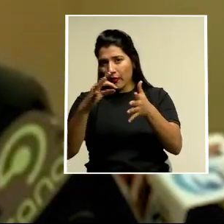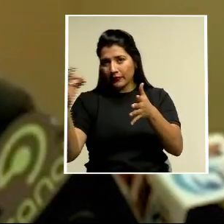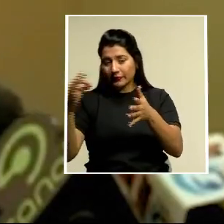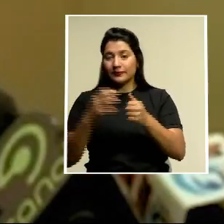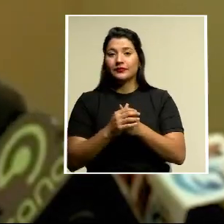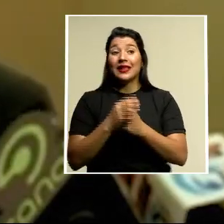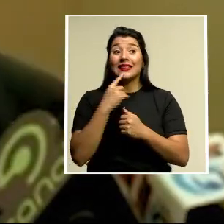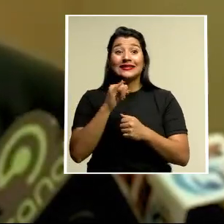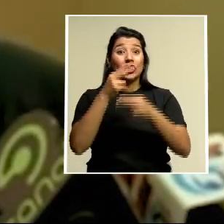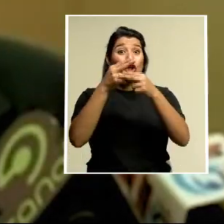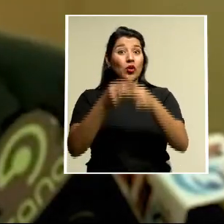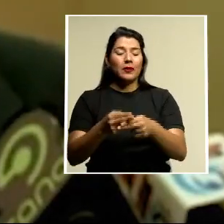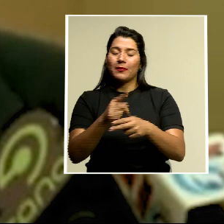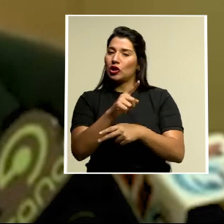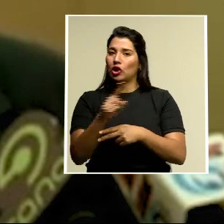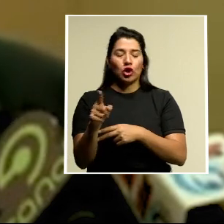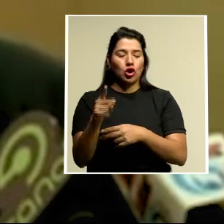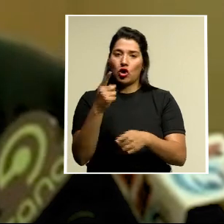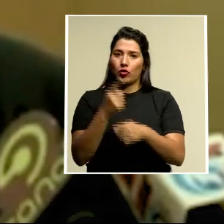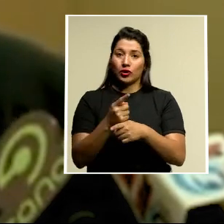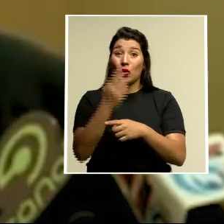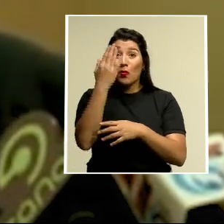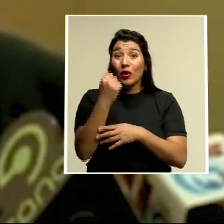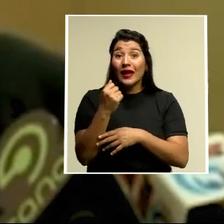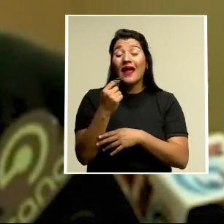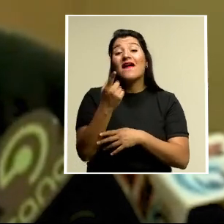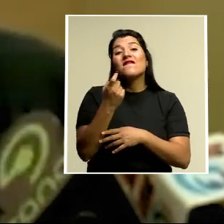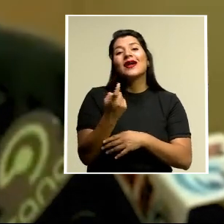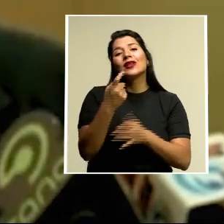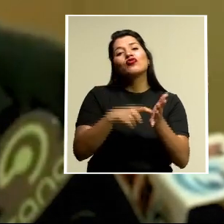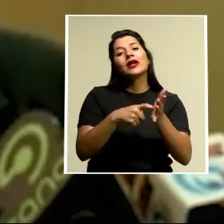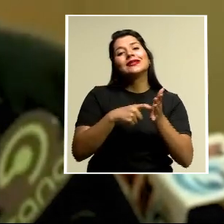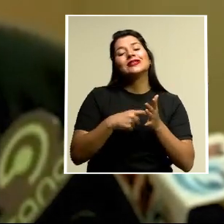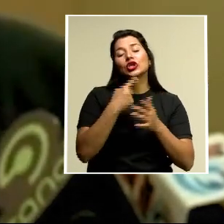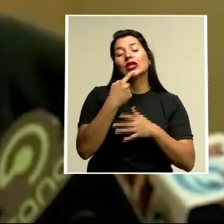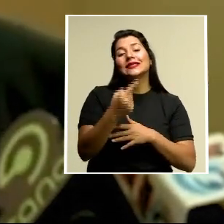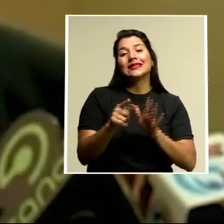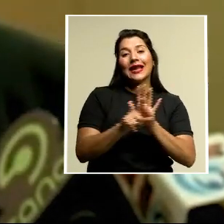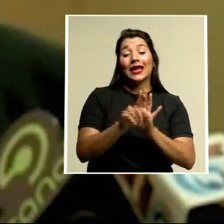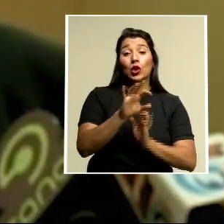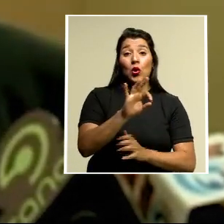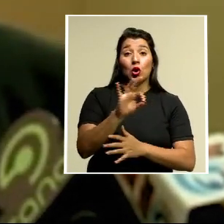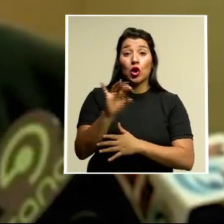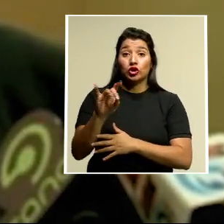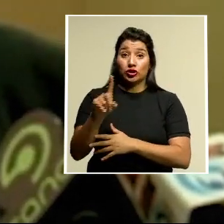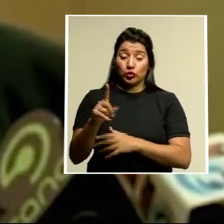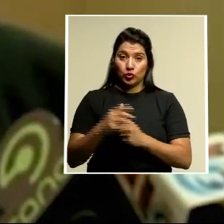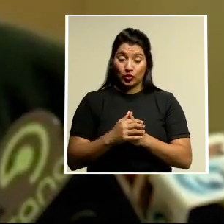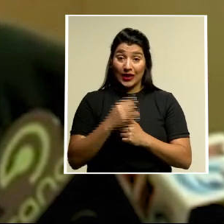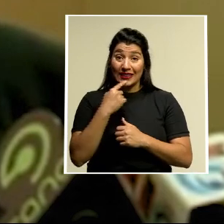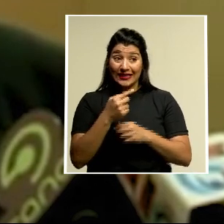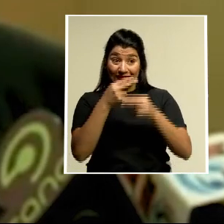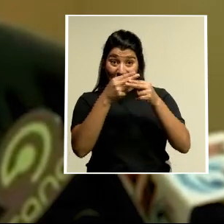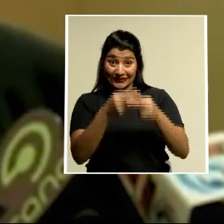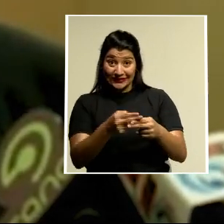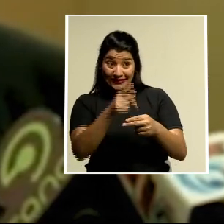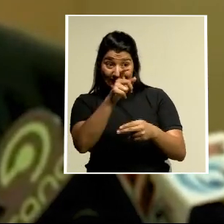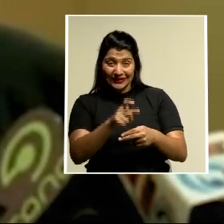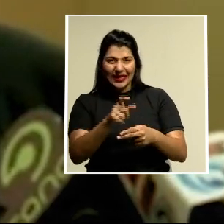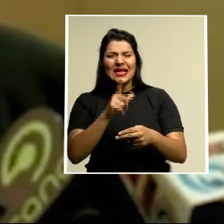organización. Para Rubén Hernández, la designación de Solís es equivocada, porque de acuerdo a la ley, la propuesta debe provenir del Ministerio de